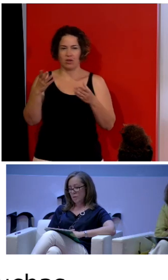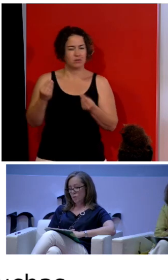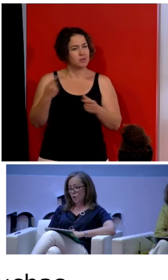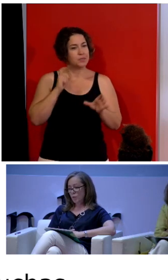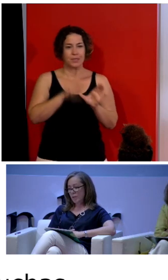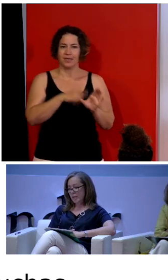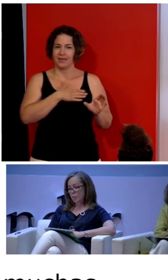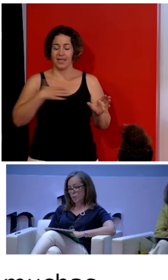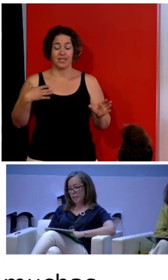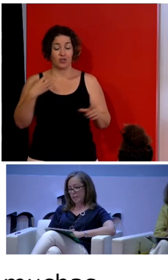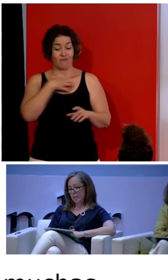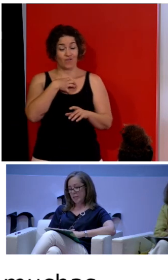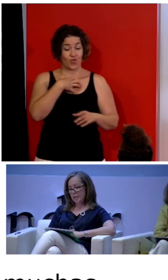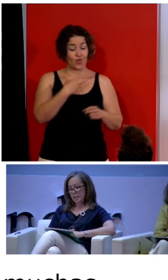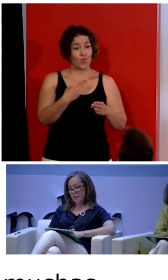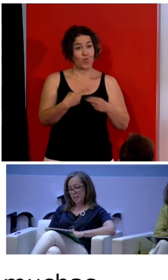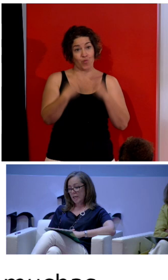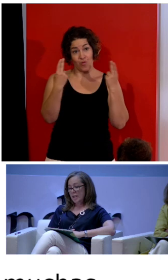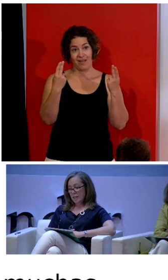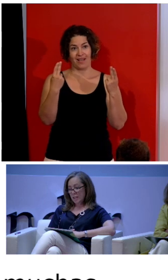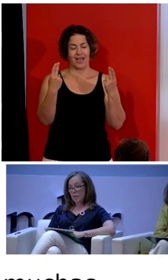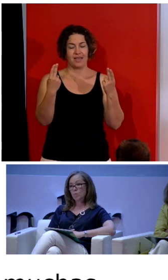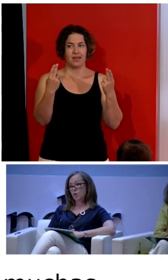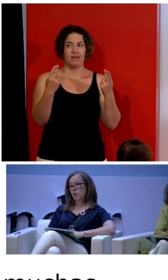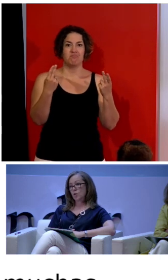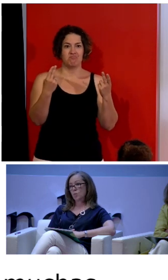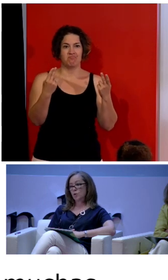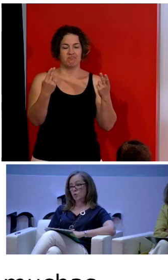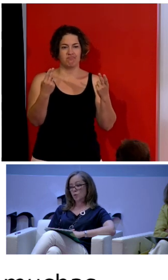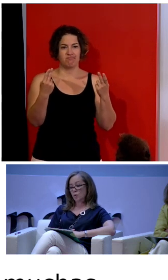y desde Función Pública pues se tiene